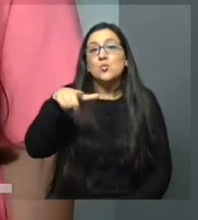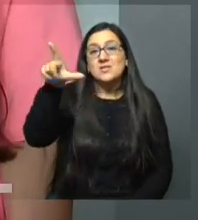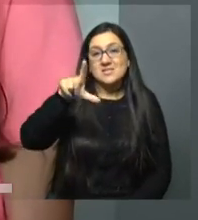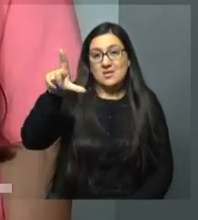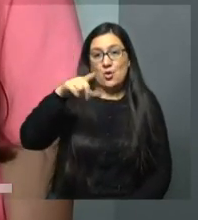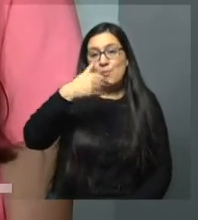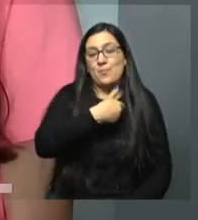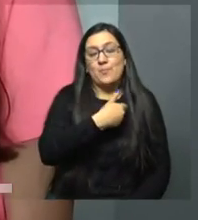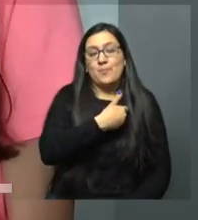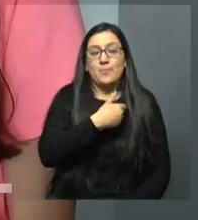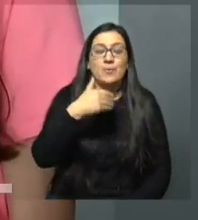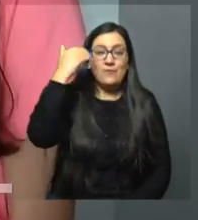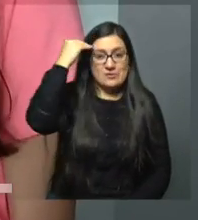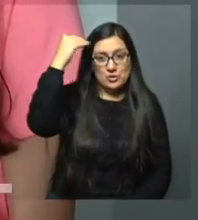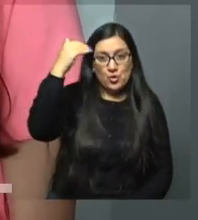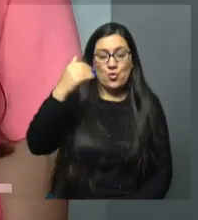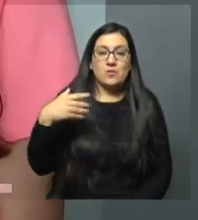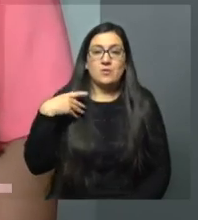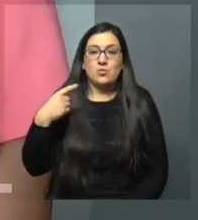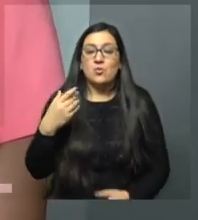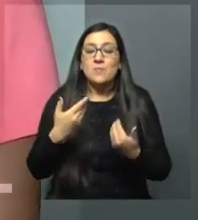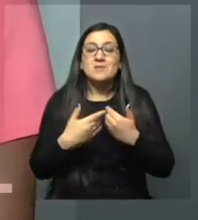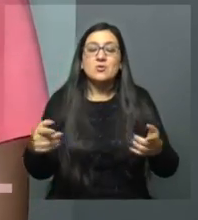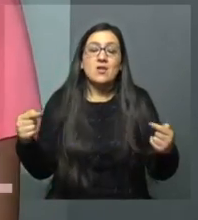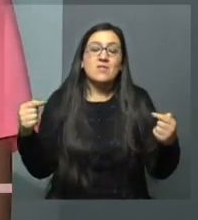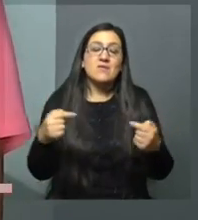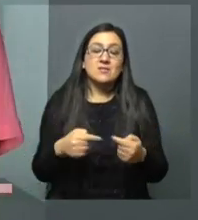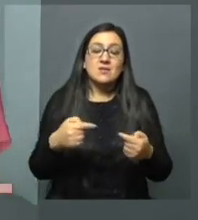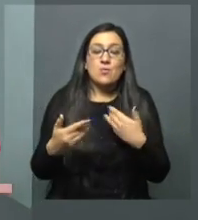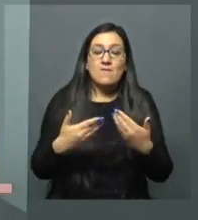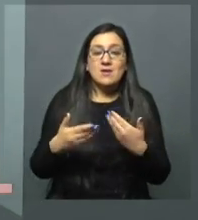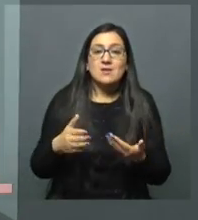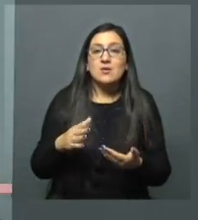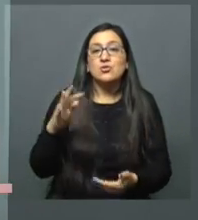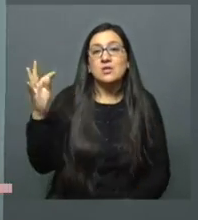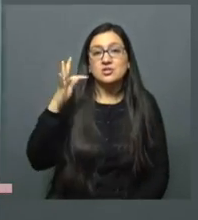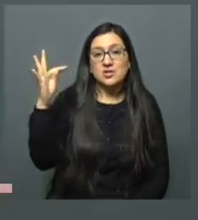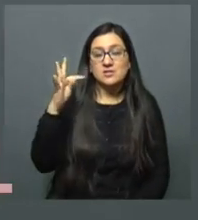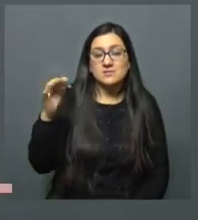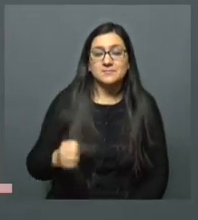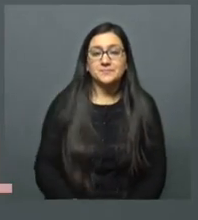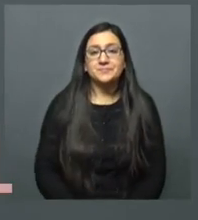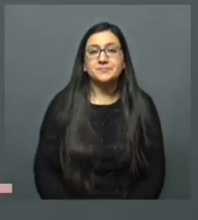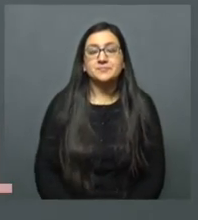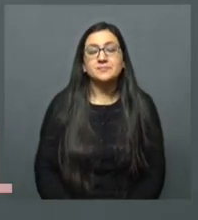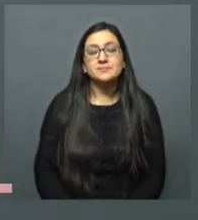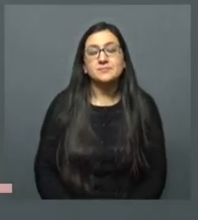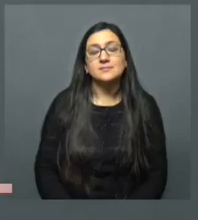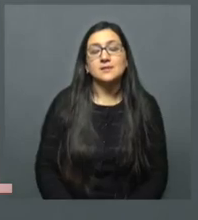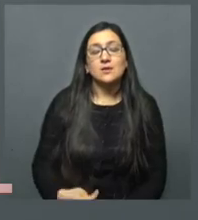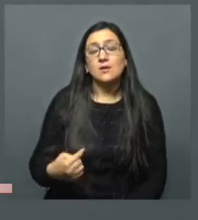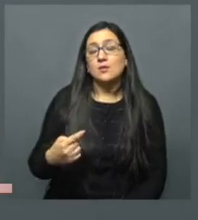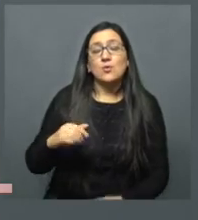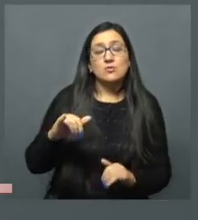particularmente cuando se empezaron a debatir o a hablar de estas temáticas en los talleres? Yo creo que una vez que los adultos referentes de